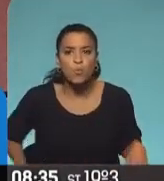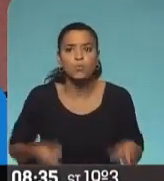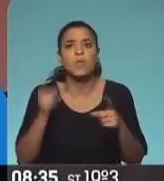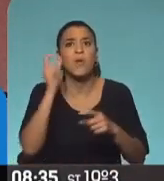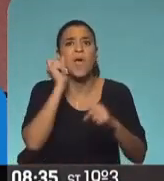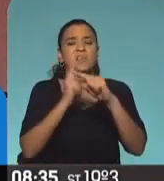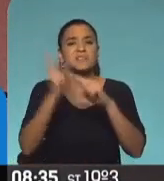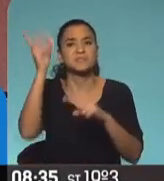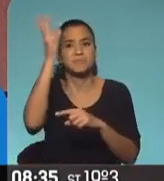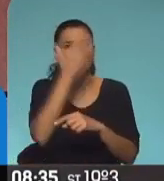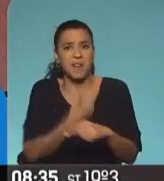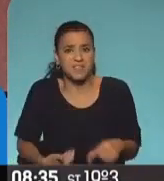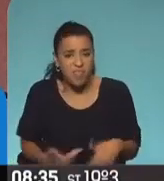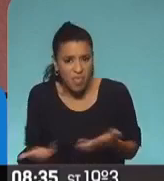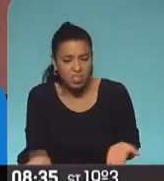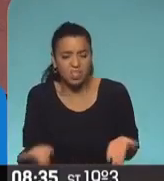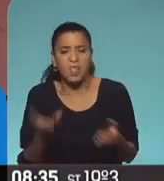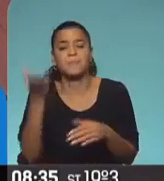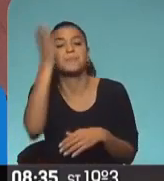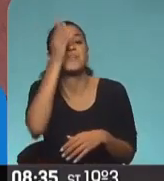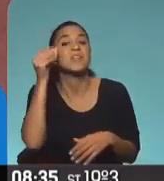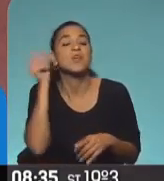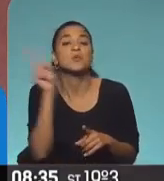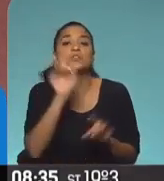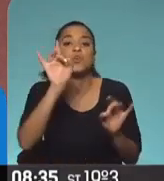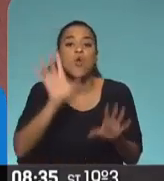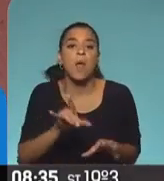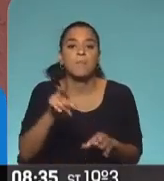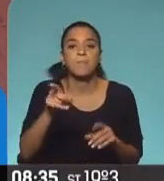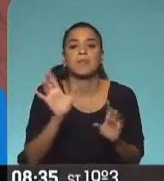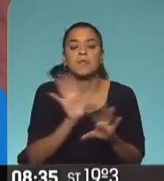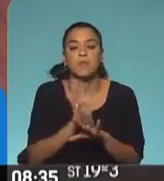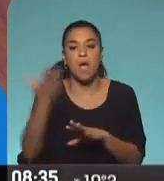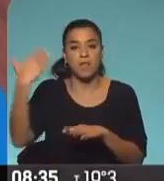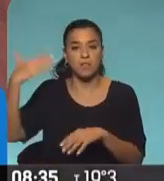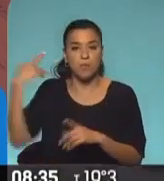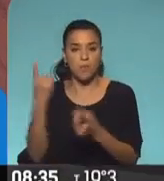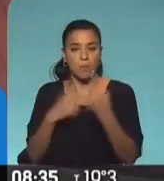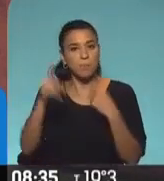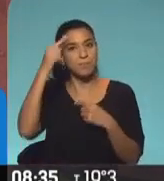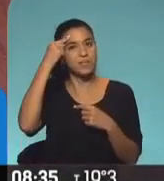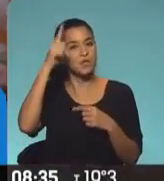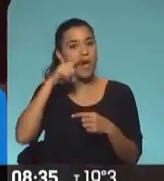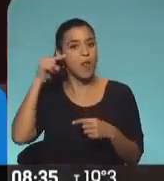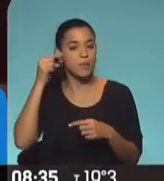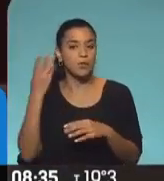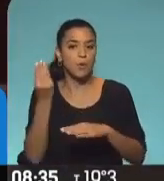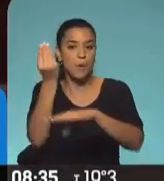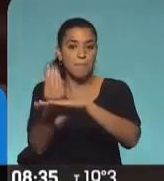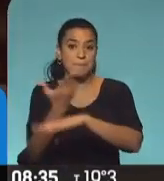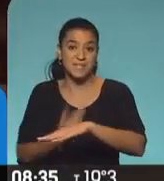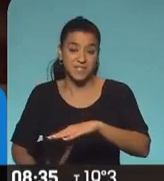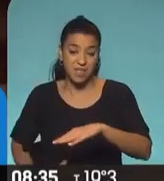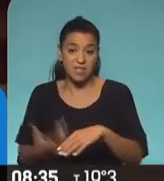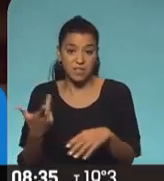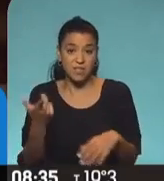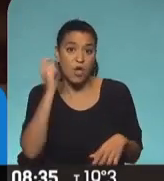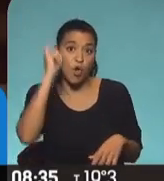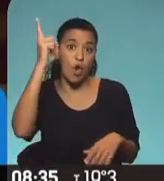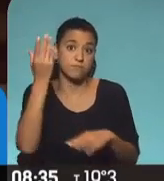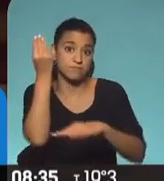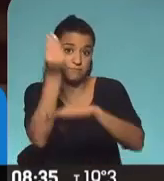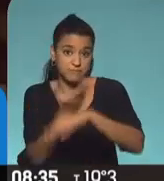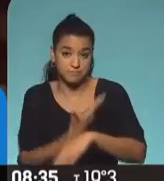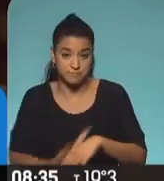presidente mira cristina no solamente tuvo un gesto en algún momento cuando persona alberto como presidente o candidato a presidente que finalmente no será